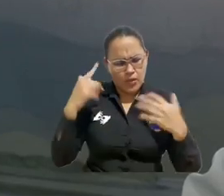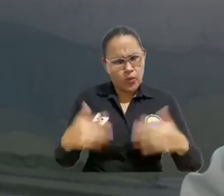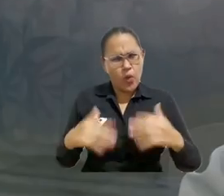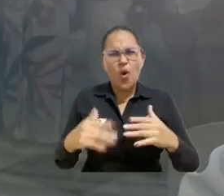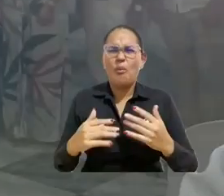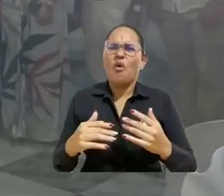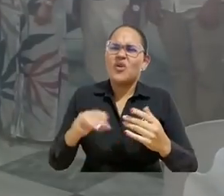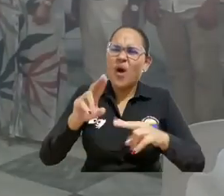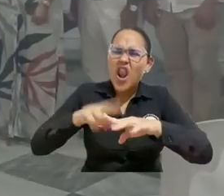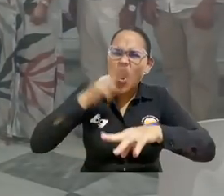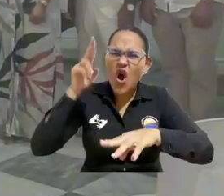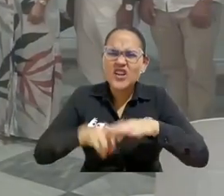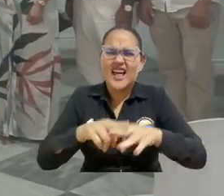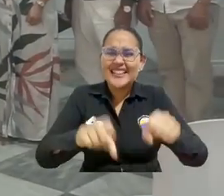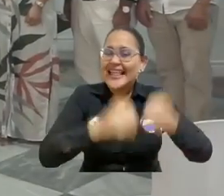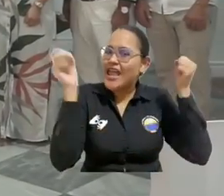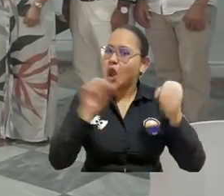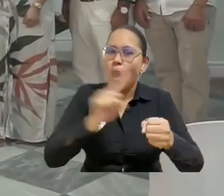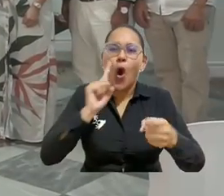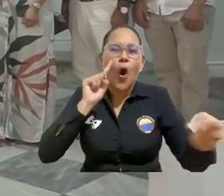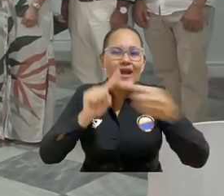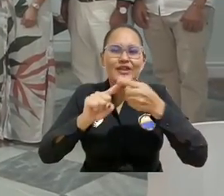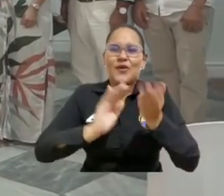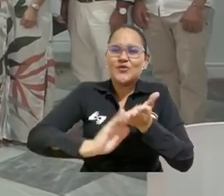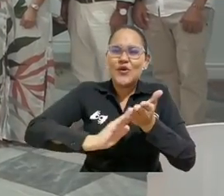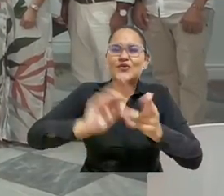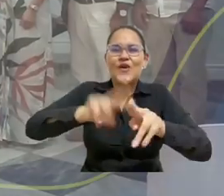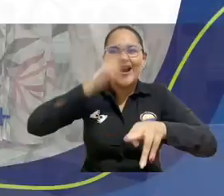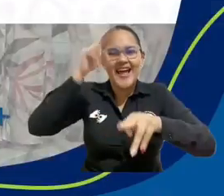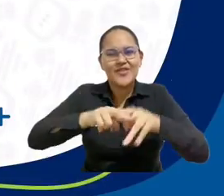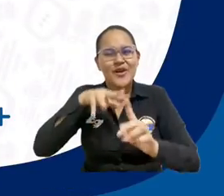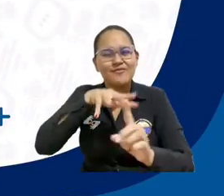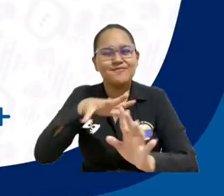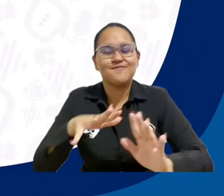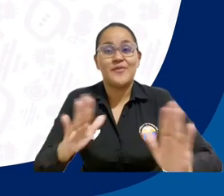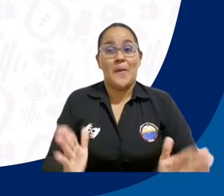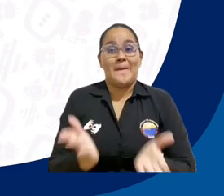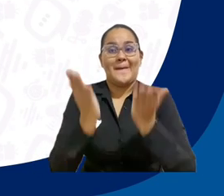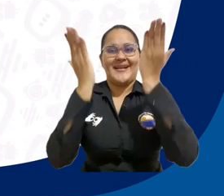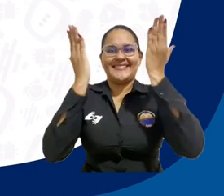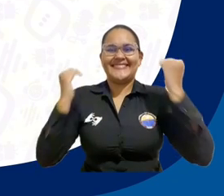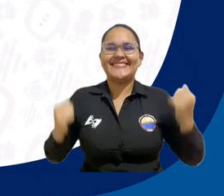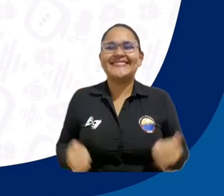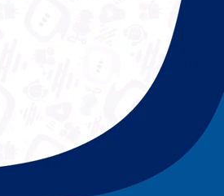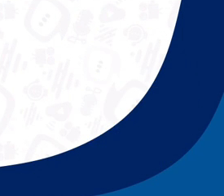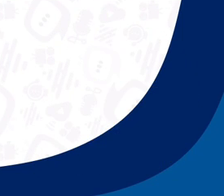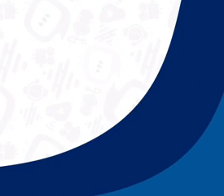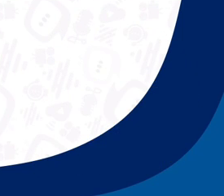ingeniería, de ir contra la naturaleza para trabajar soluciones basadas en la naturaleza.